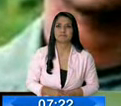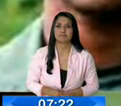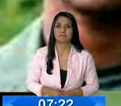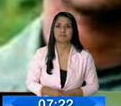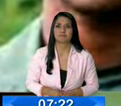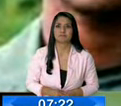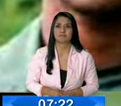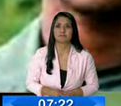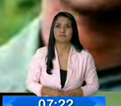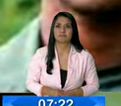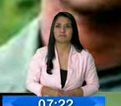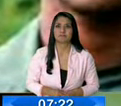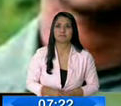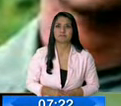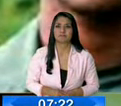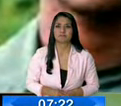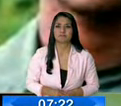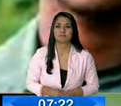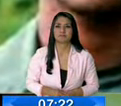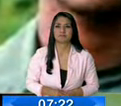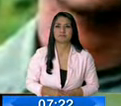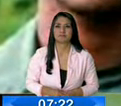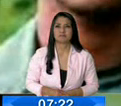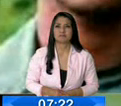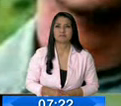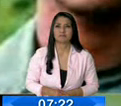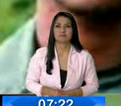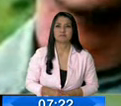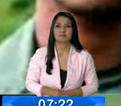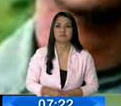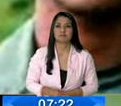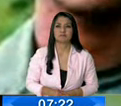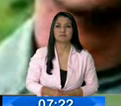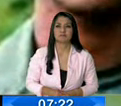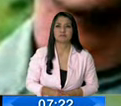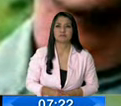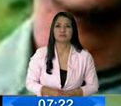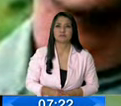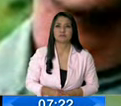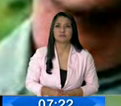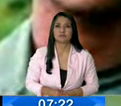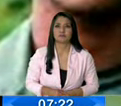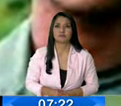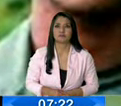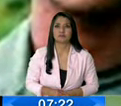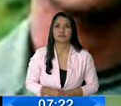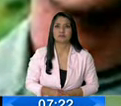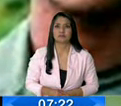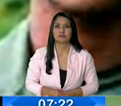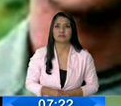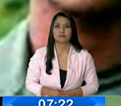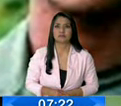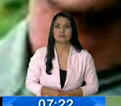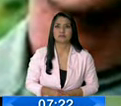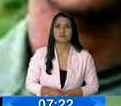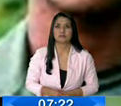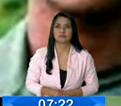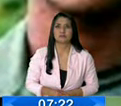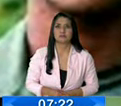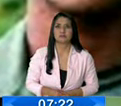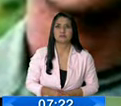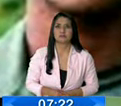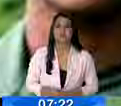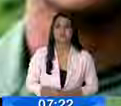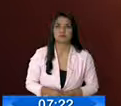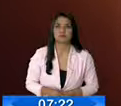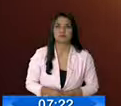panita. Aténganse a las consecuencias. Con todo y su país, su gente, civiles, militares y policías. Te dije que no se metieran